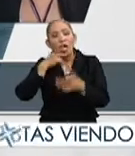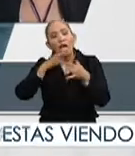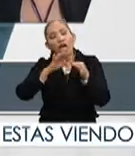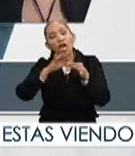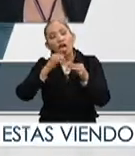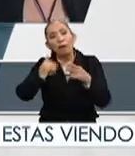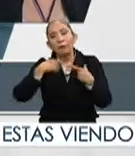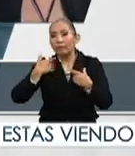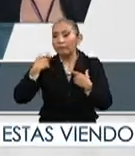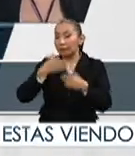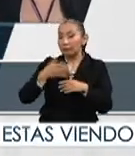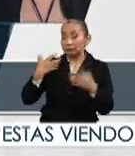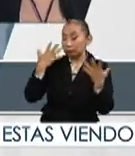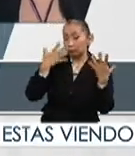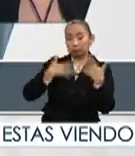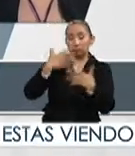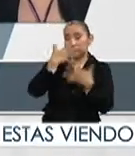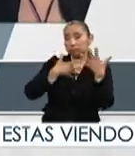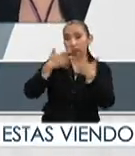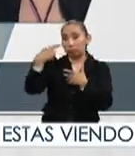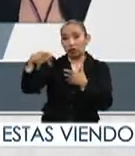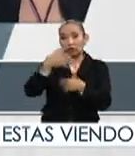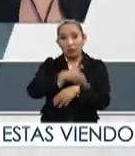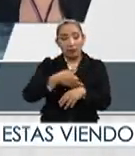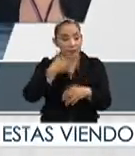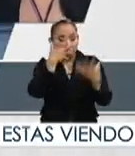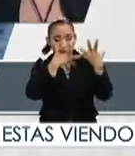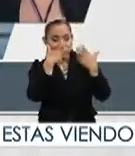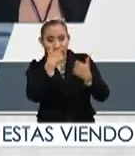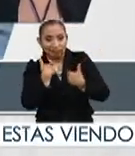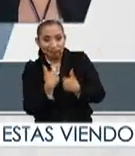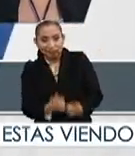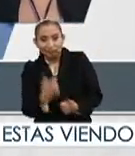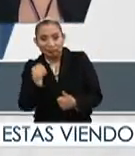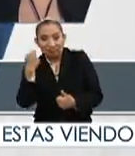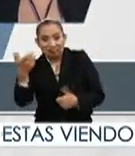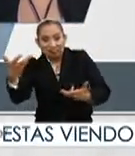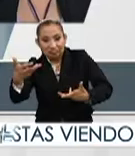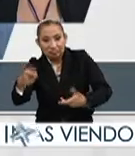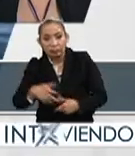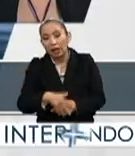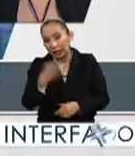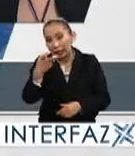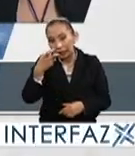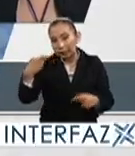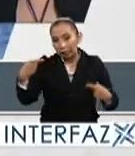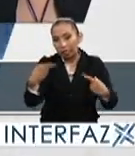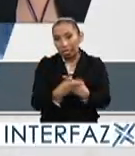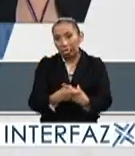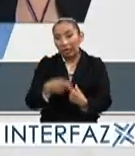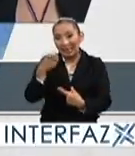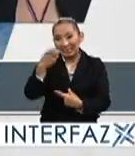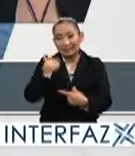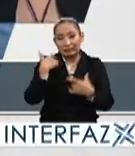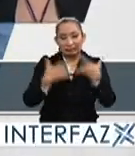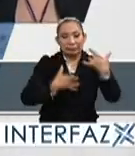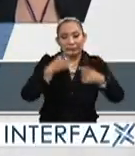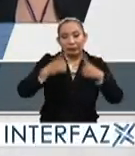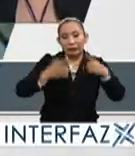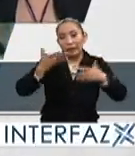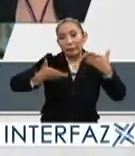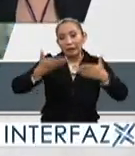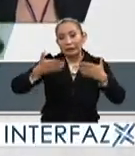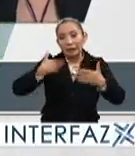salud hacia el paciente o hacia sus familiares. Entonces, pues sí, esta incertidumbre es la que en